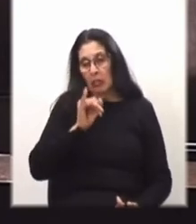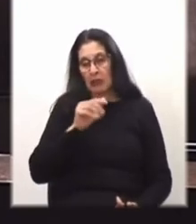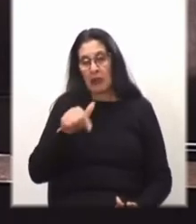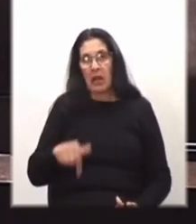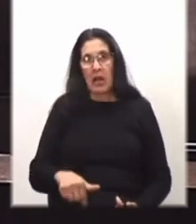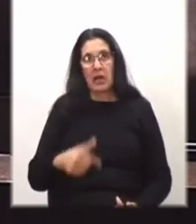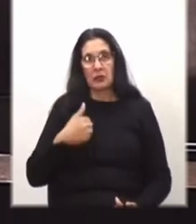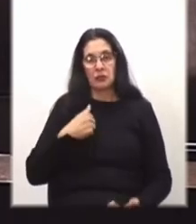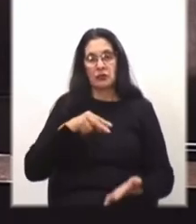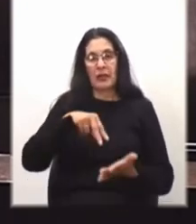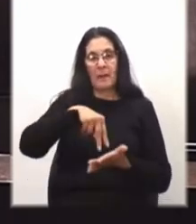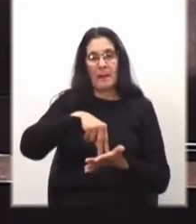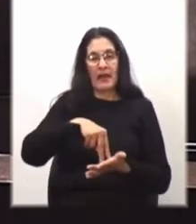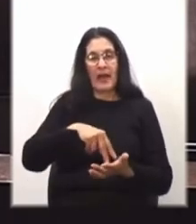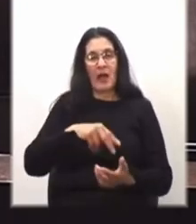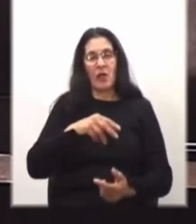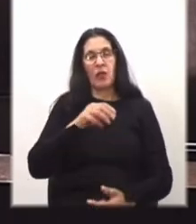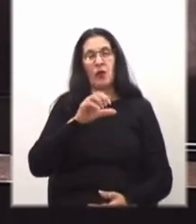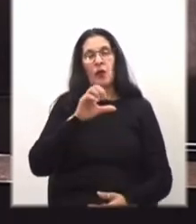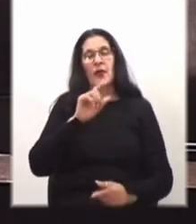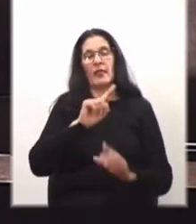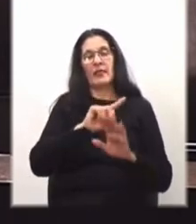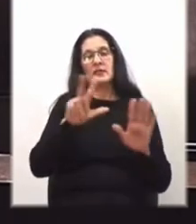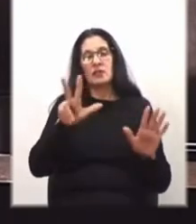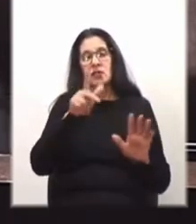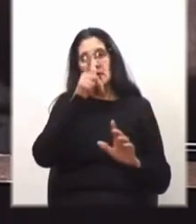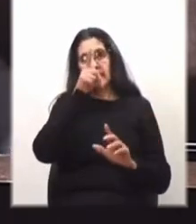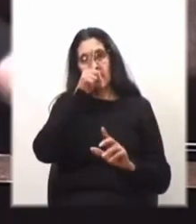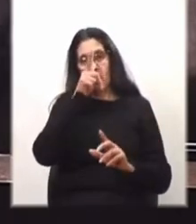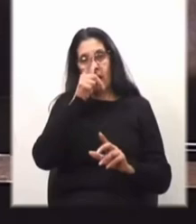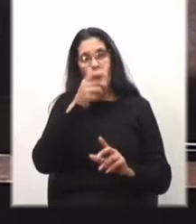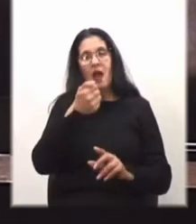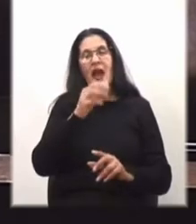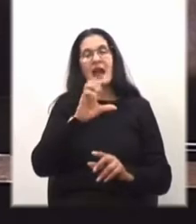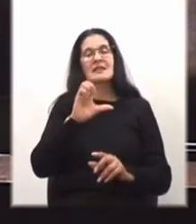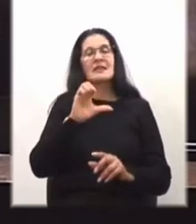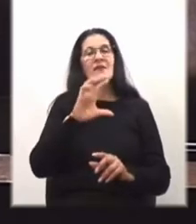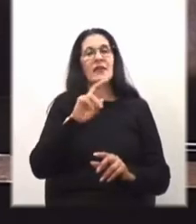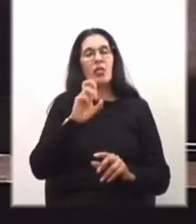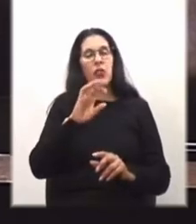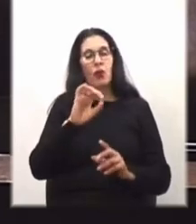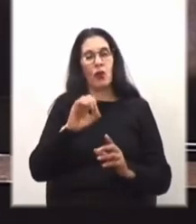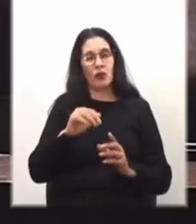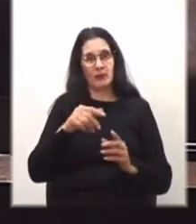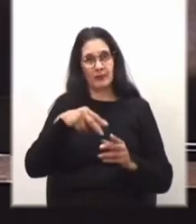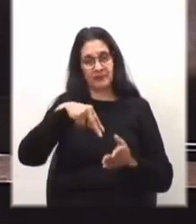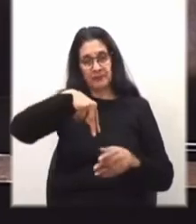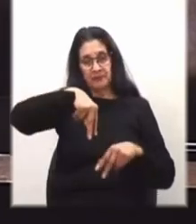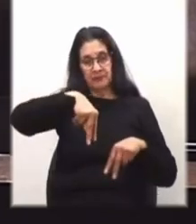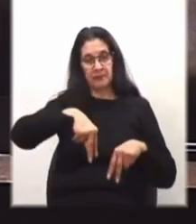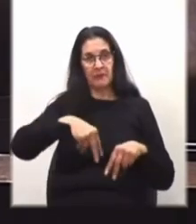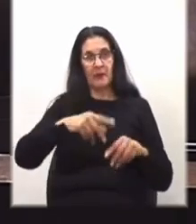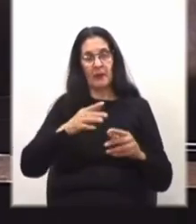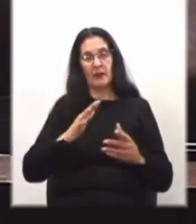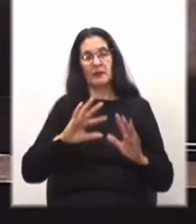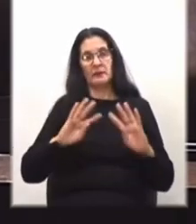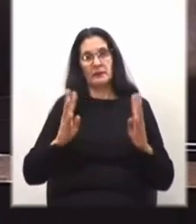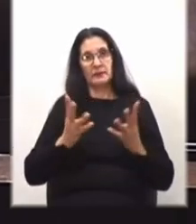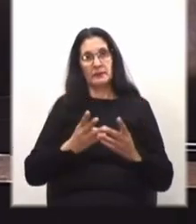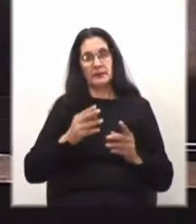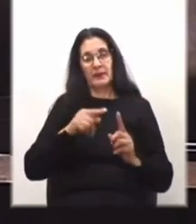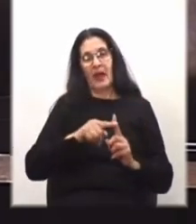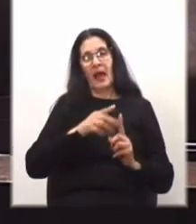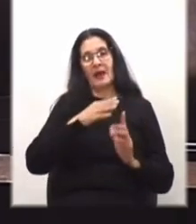estaba parado en Eduardo Acevedo y 18, era uno de los encargados de seguridad, y estaba formada el movimiento estudiantil por Eduardo Acevedo hacia